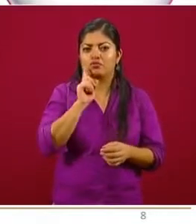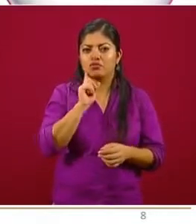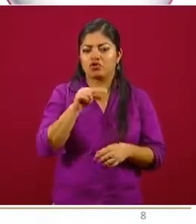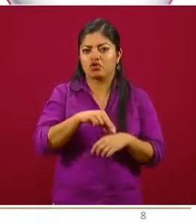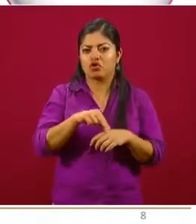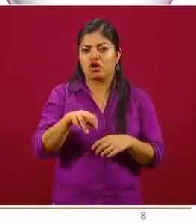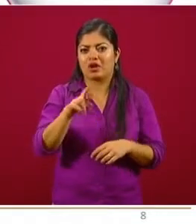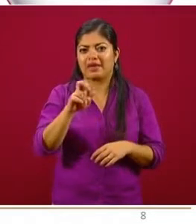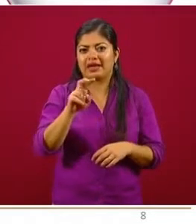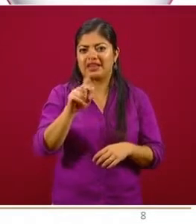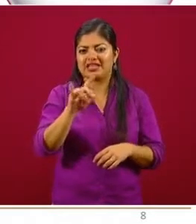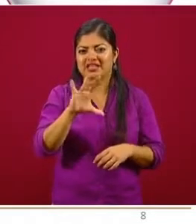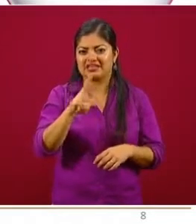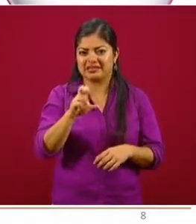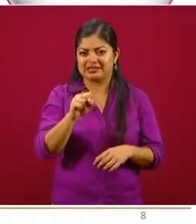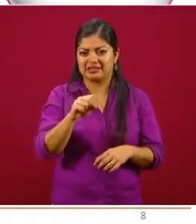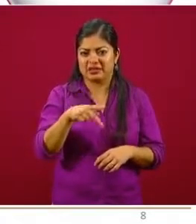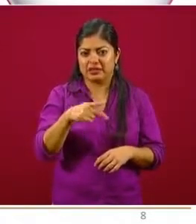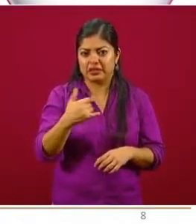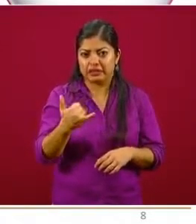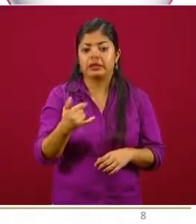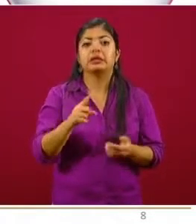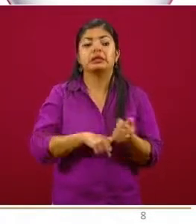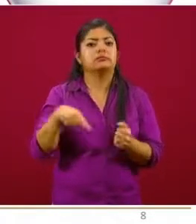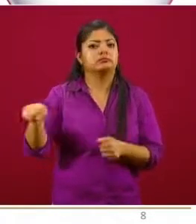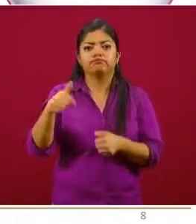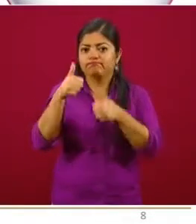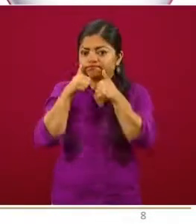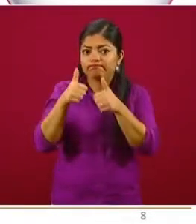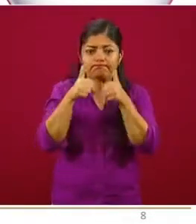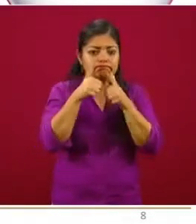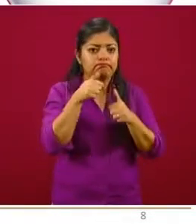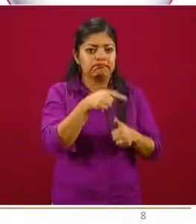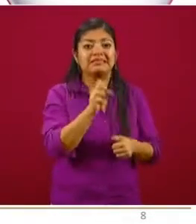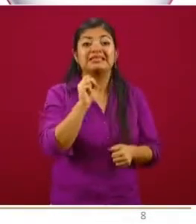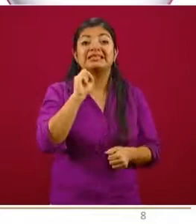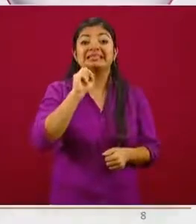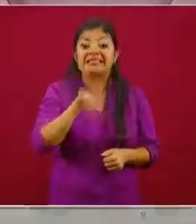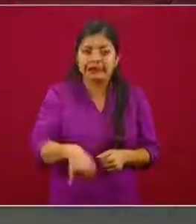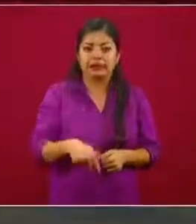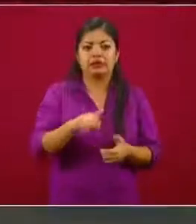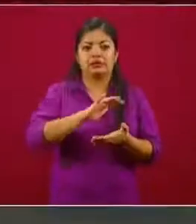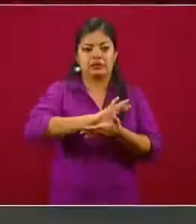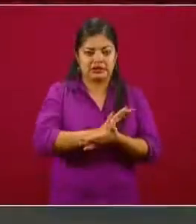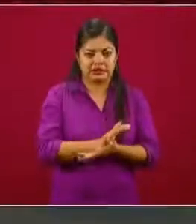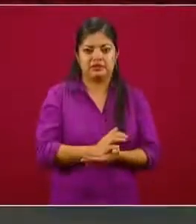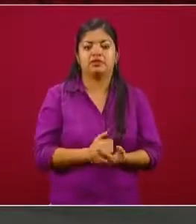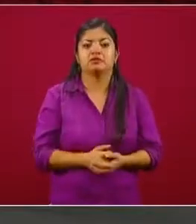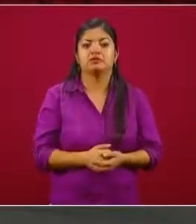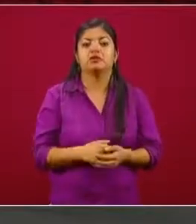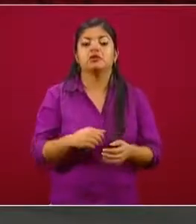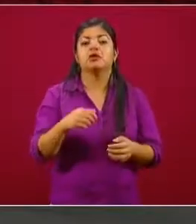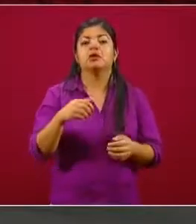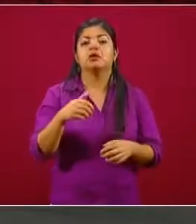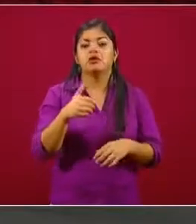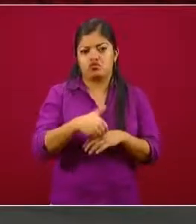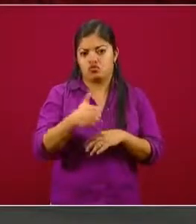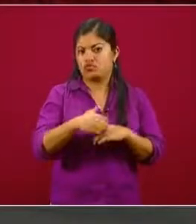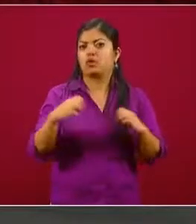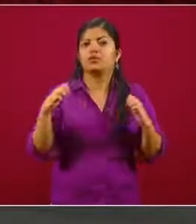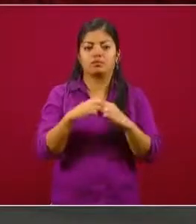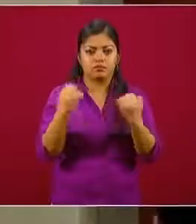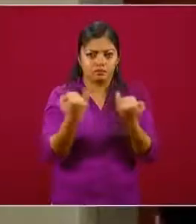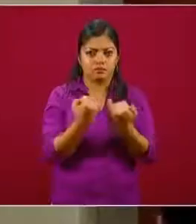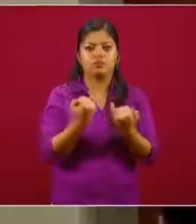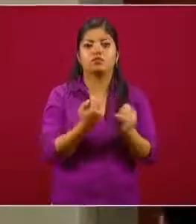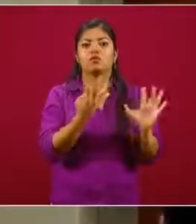también, digamos, están todos los esfuerzos puestos para dar atención sin discriminación. El número de emergencias 911, que esta